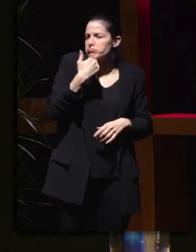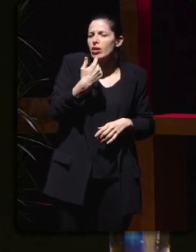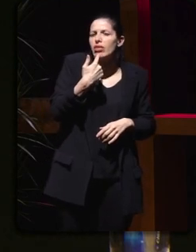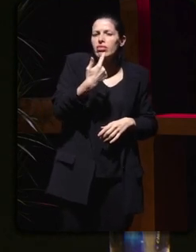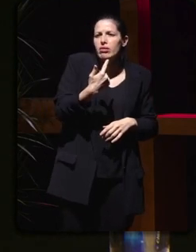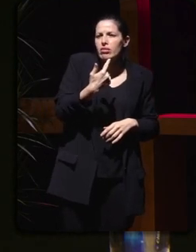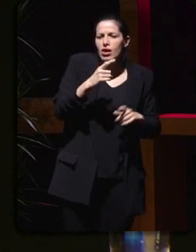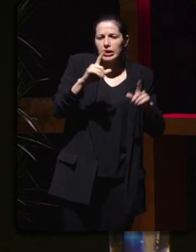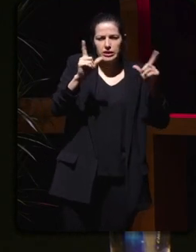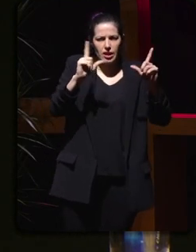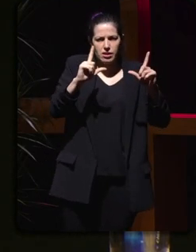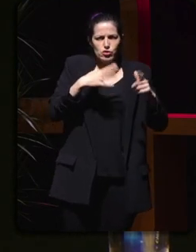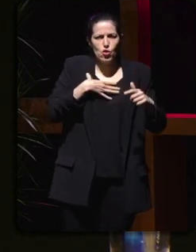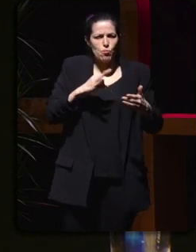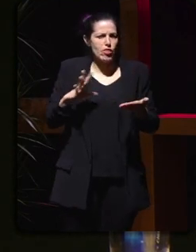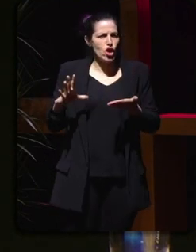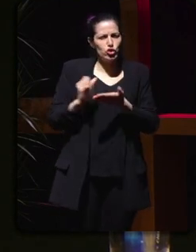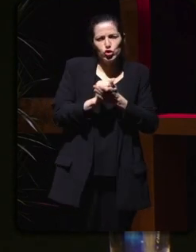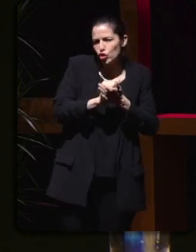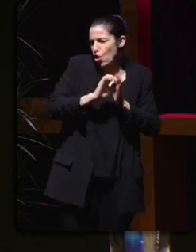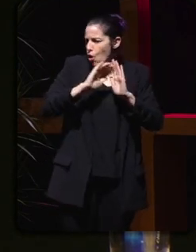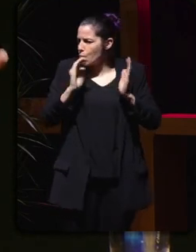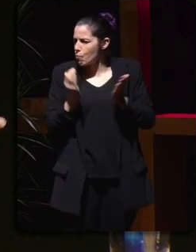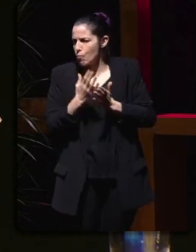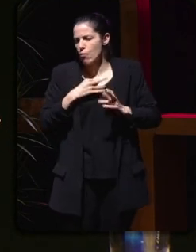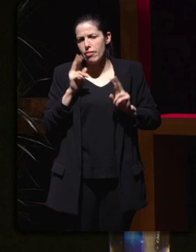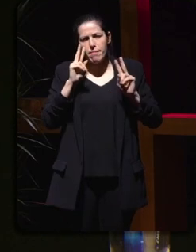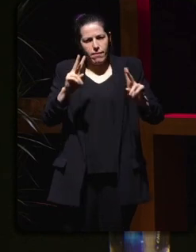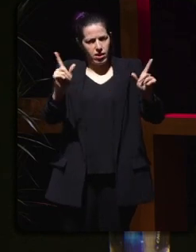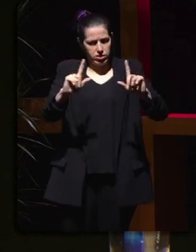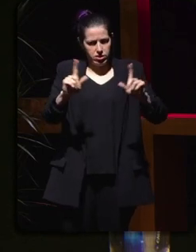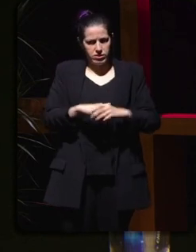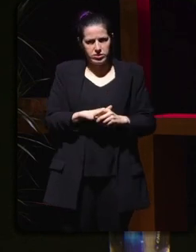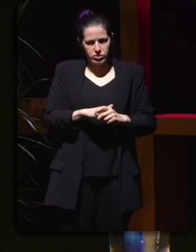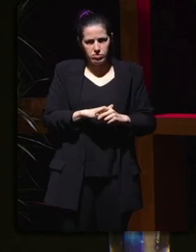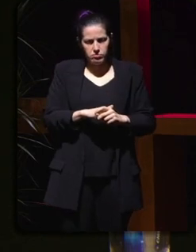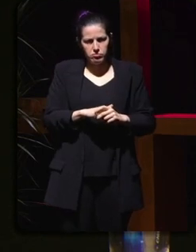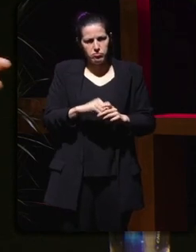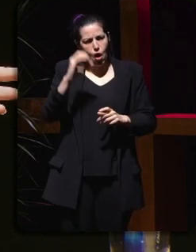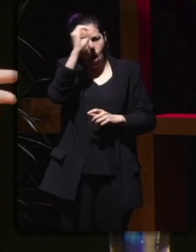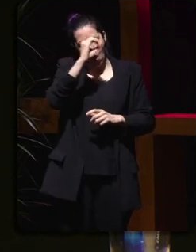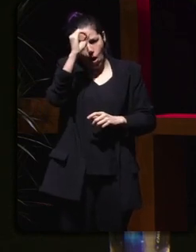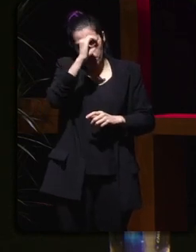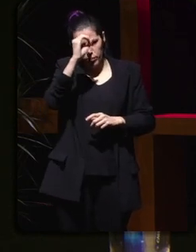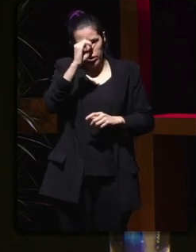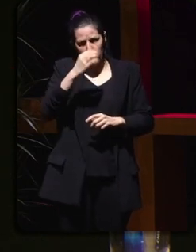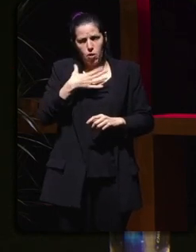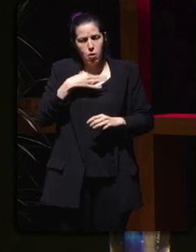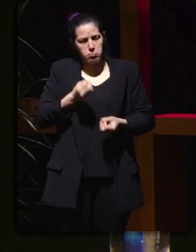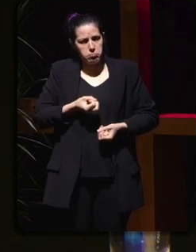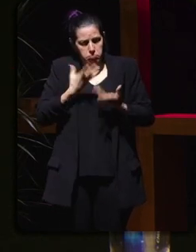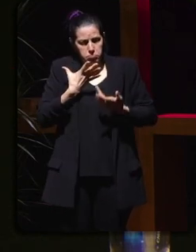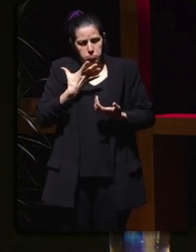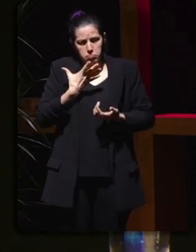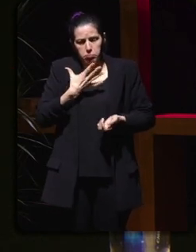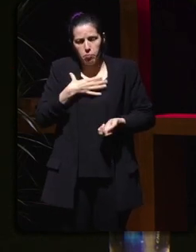televisión Ah claro la todo el mundo puede ver la televisión todo el mundo se cree que su opinión de televisión es una opinión fundada Yo veo la tele